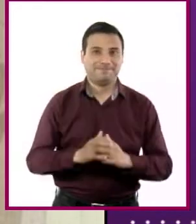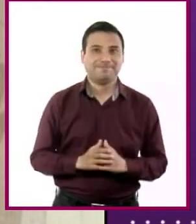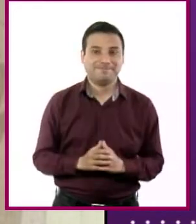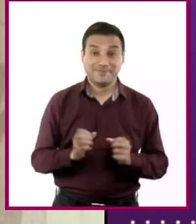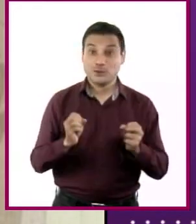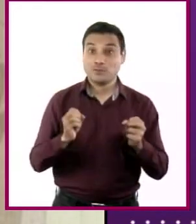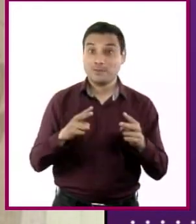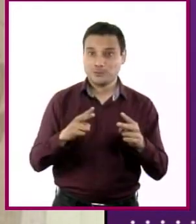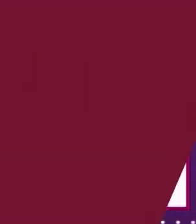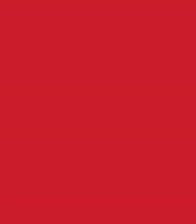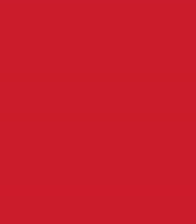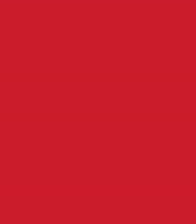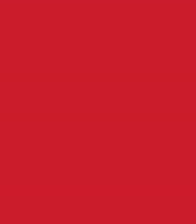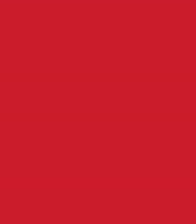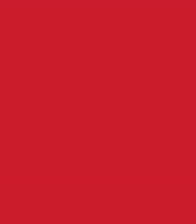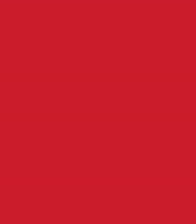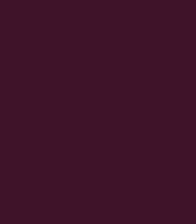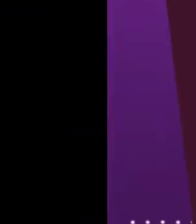¡Hasta la próxima!